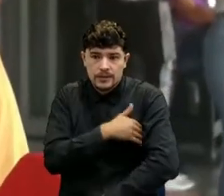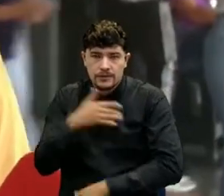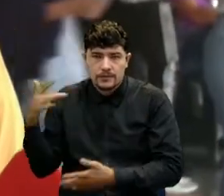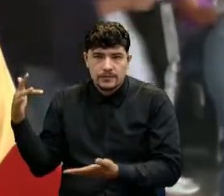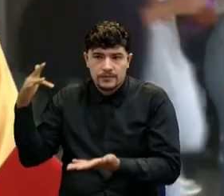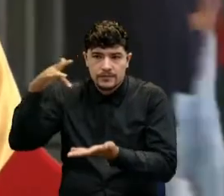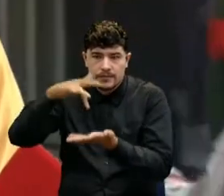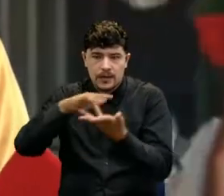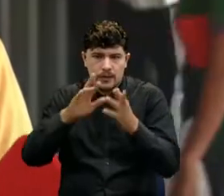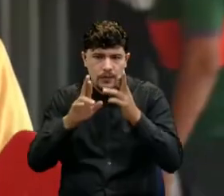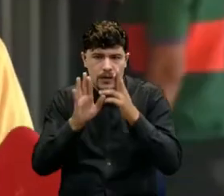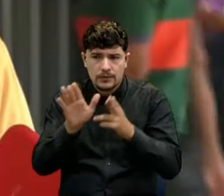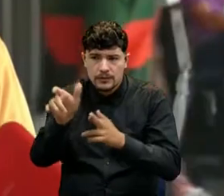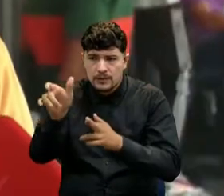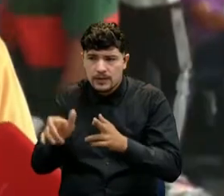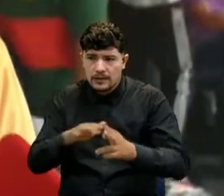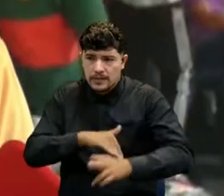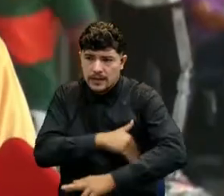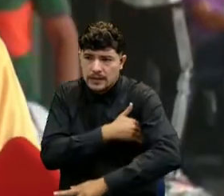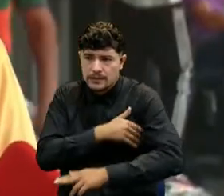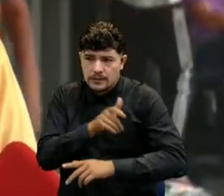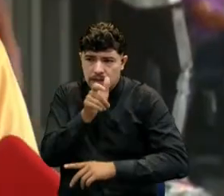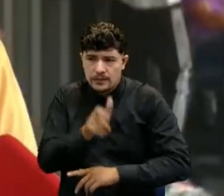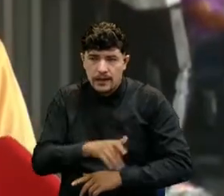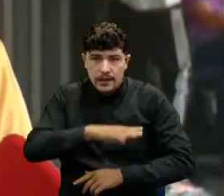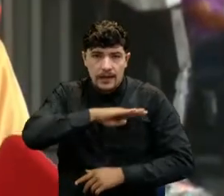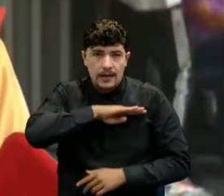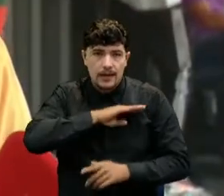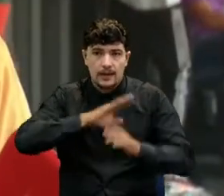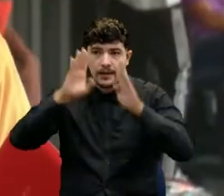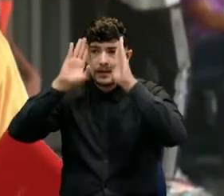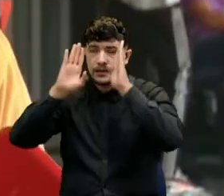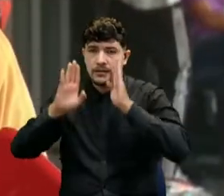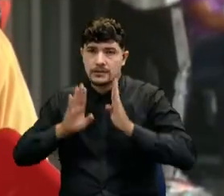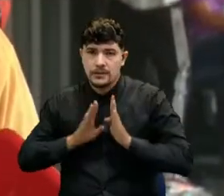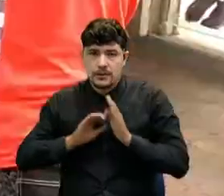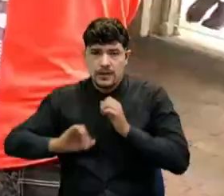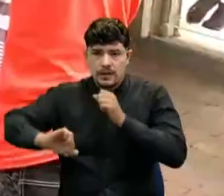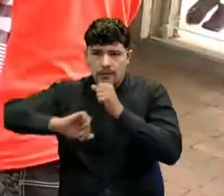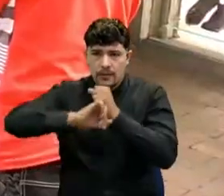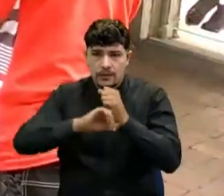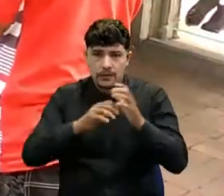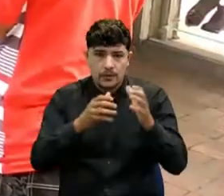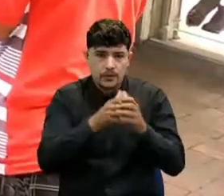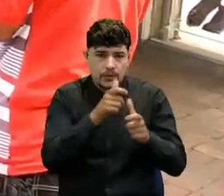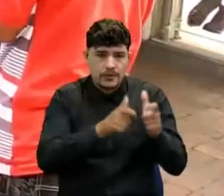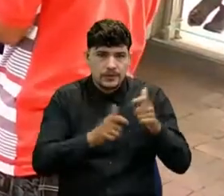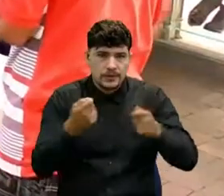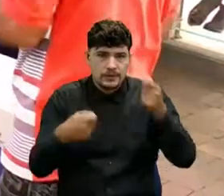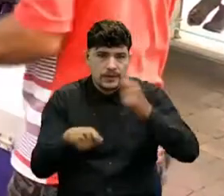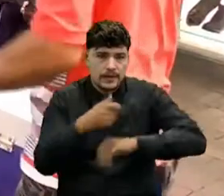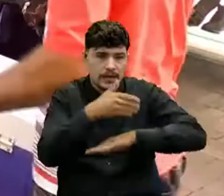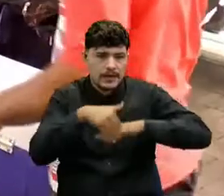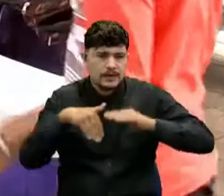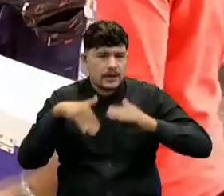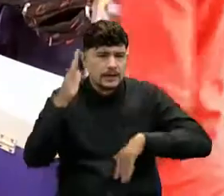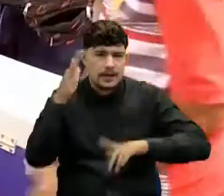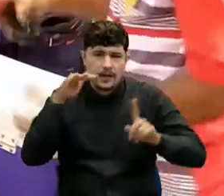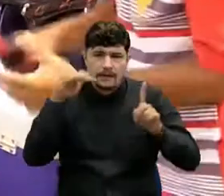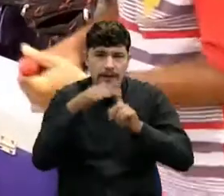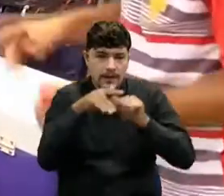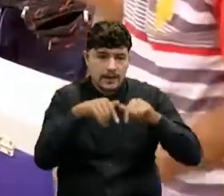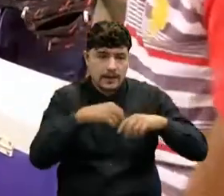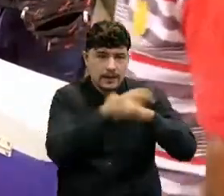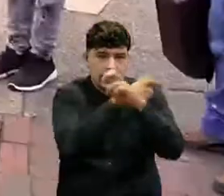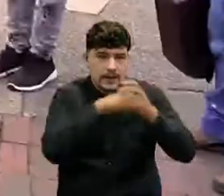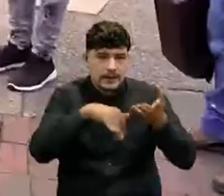tanto el ministro como el señor alcalde nos tengan en cuenta, que ya que pues nosotros hemos sido los más afectados, sobre todo los de aquí del Parque